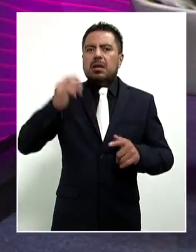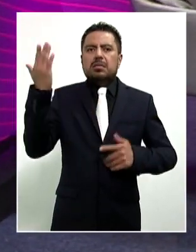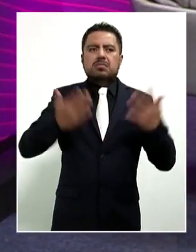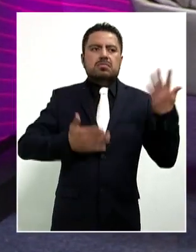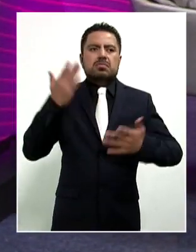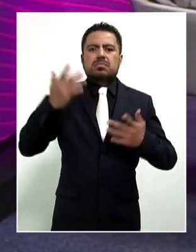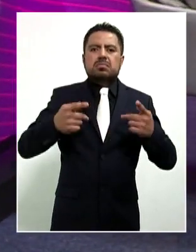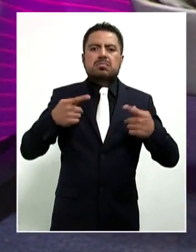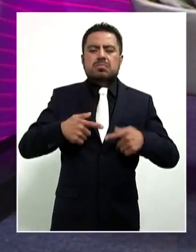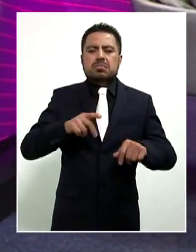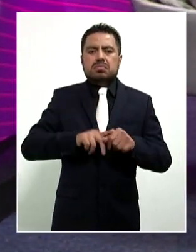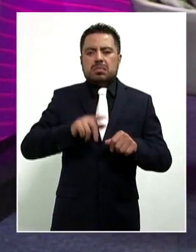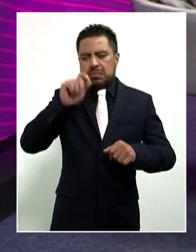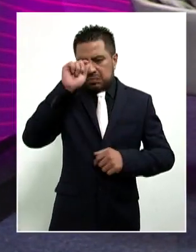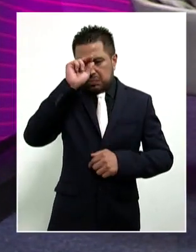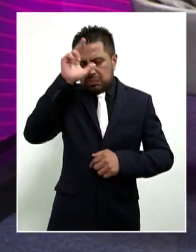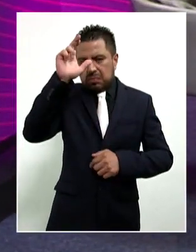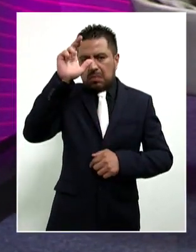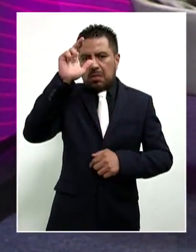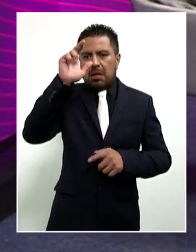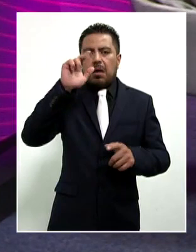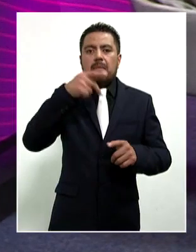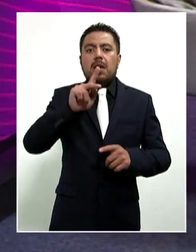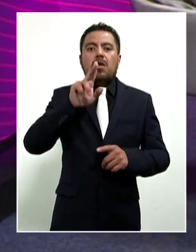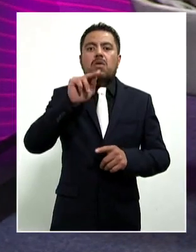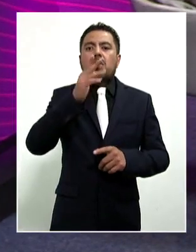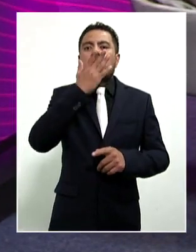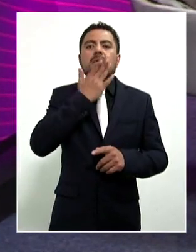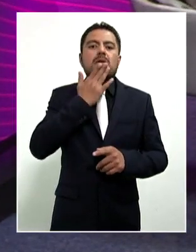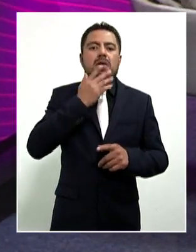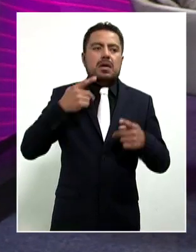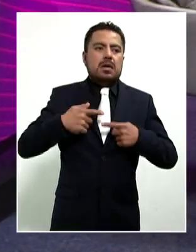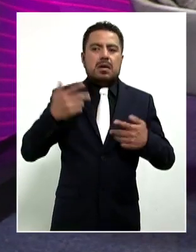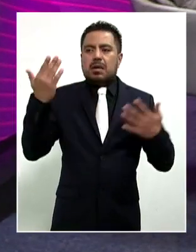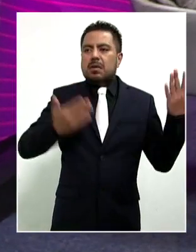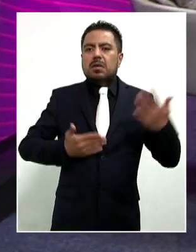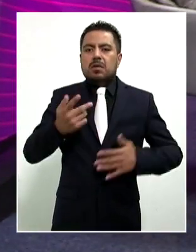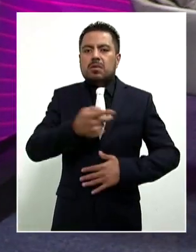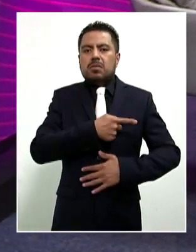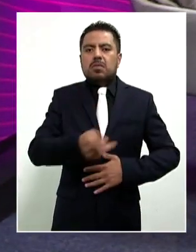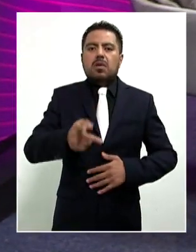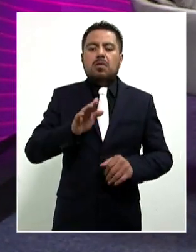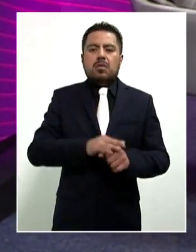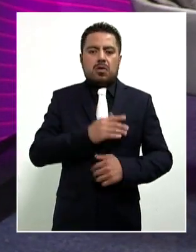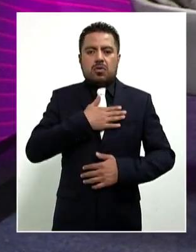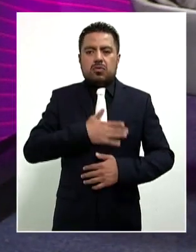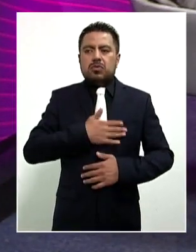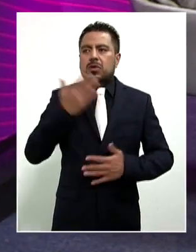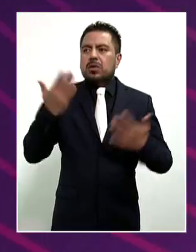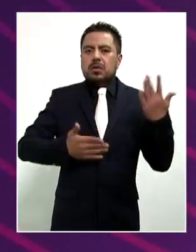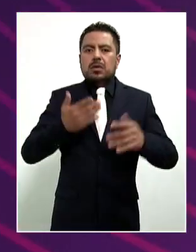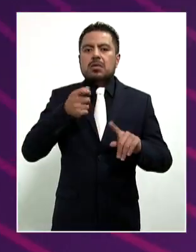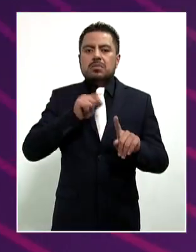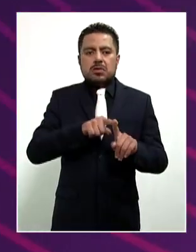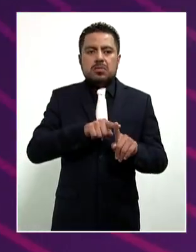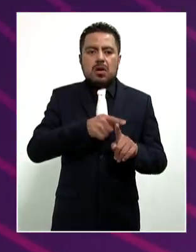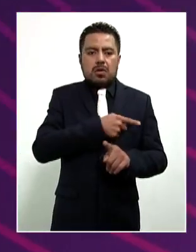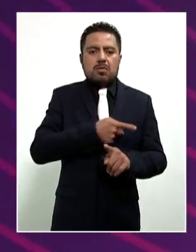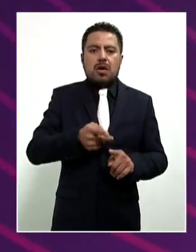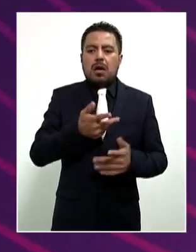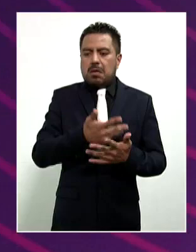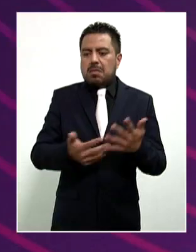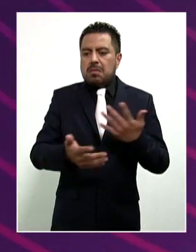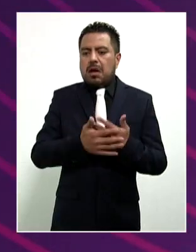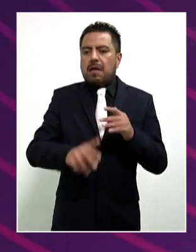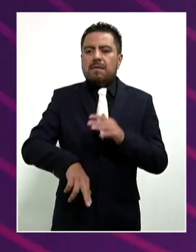grandes personas, intelectuales, ¿no? Pero no llegaba pues gente pobre, porque justo llegó mucha gente pobre y con las manos vacías a